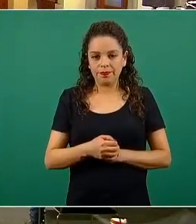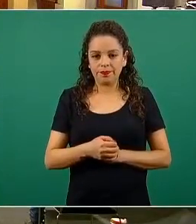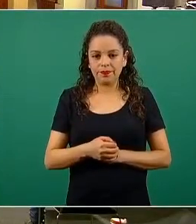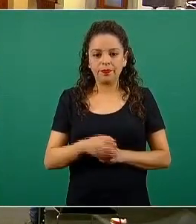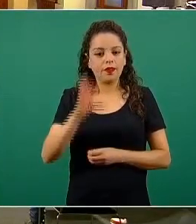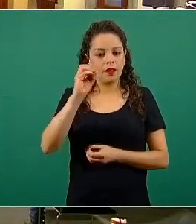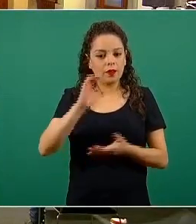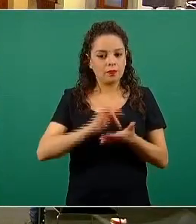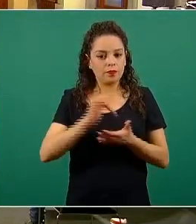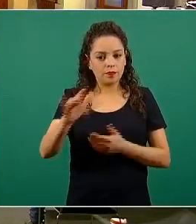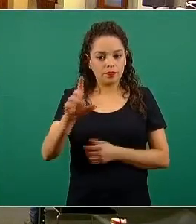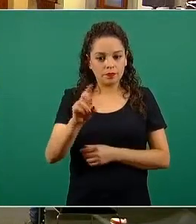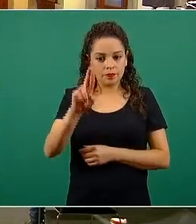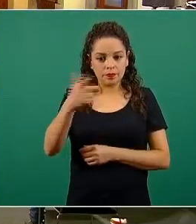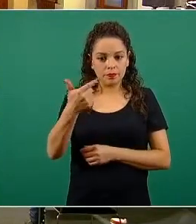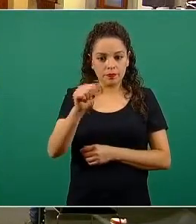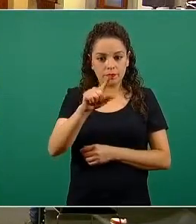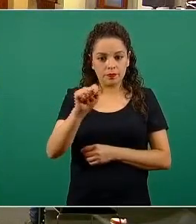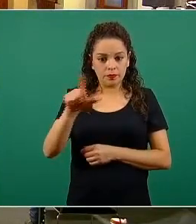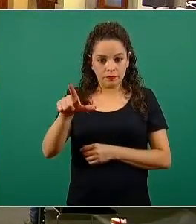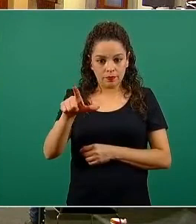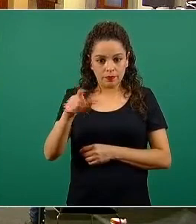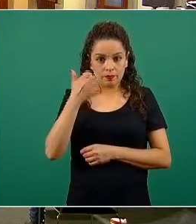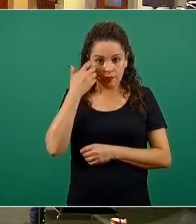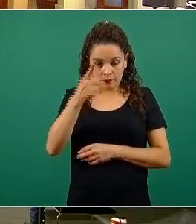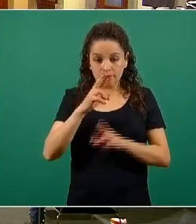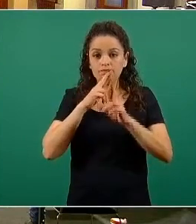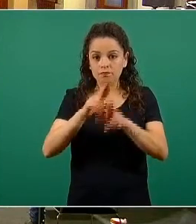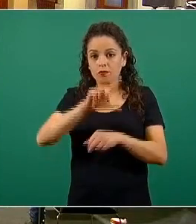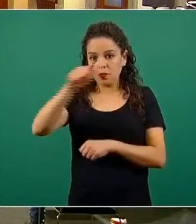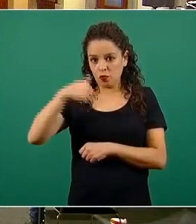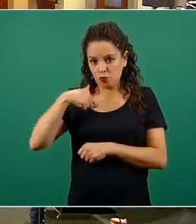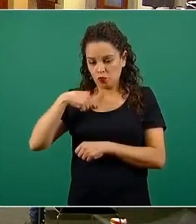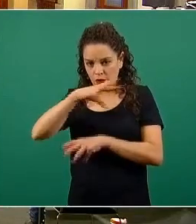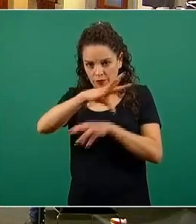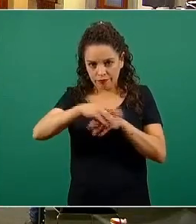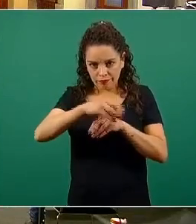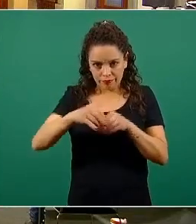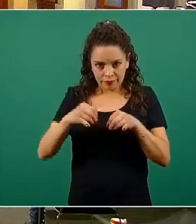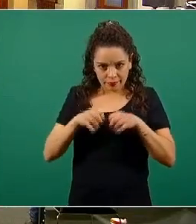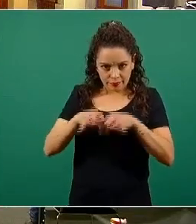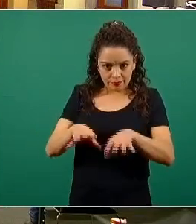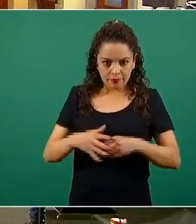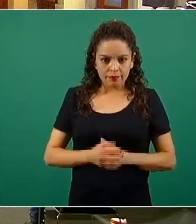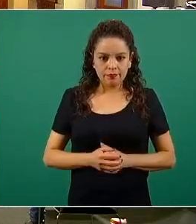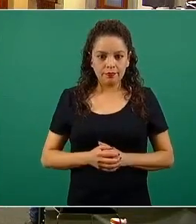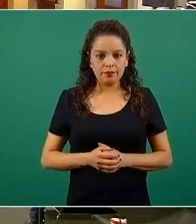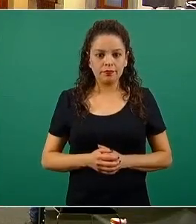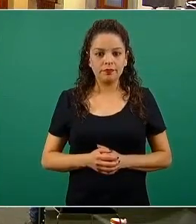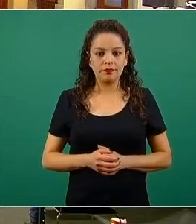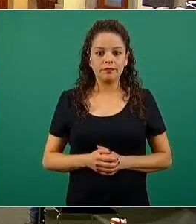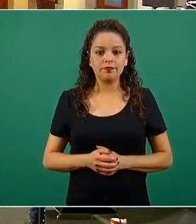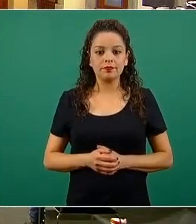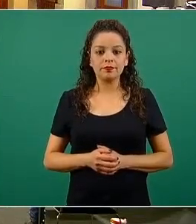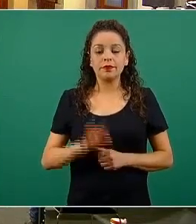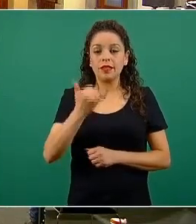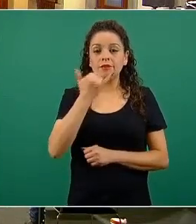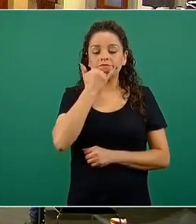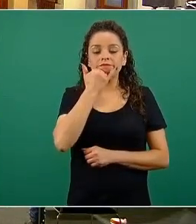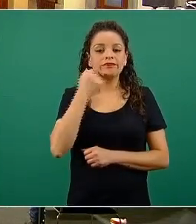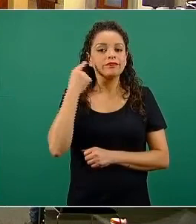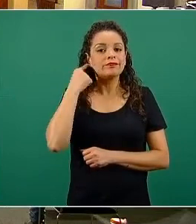Muchas gracias. Doctor Gatell, ¿quiere iniciar? Y yo complemento, si quiere. Adelante, doctor. Desafortunadamente el audio se oye